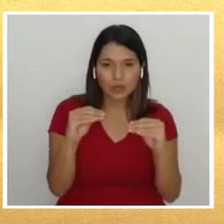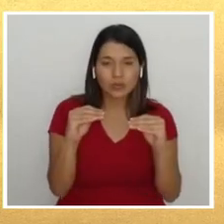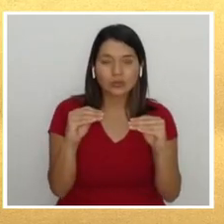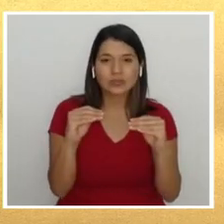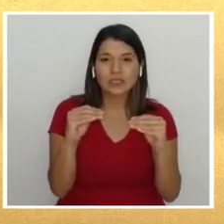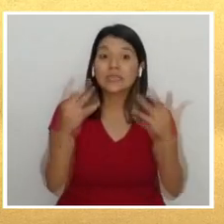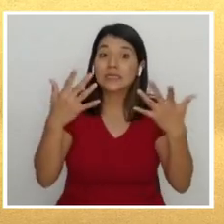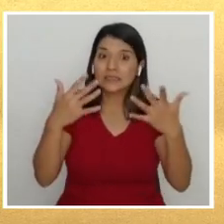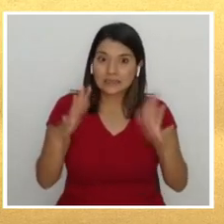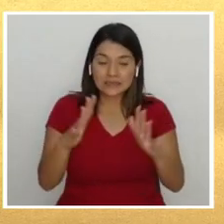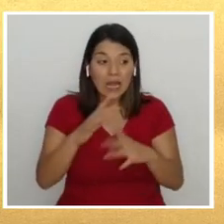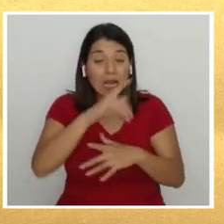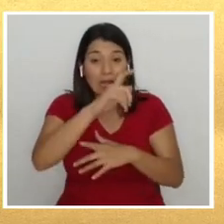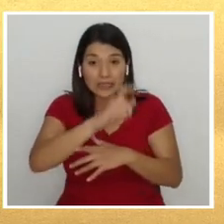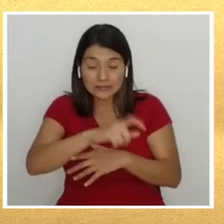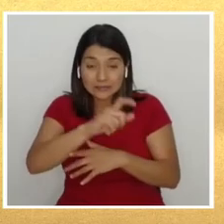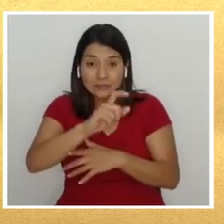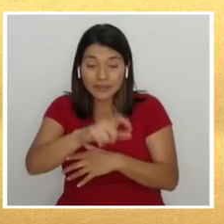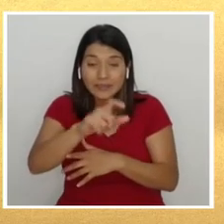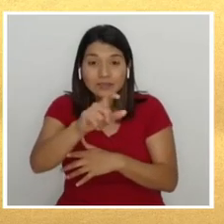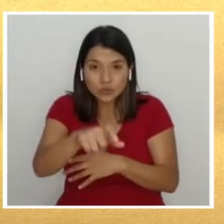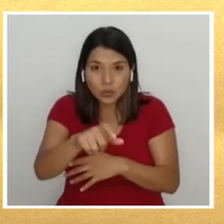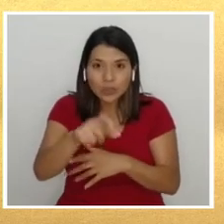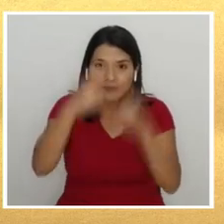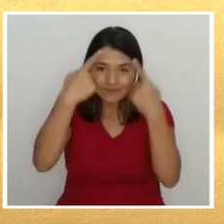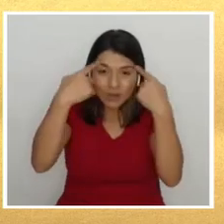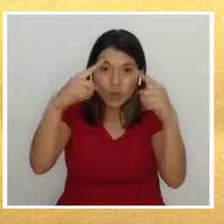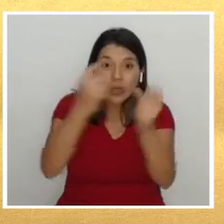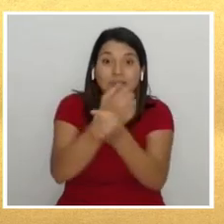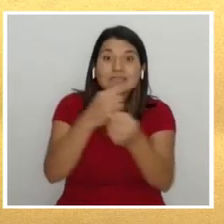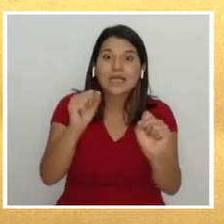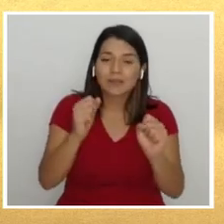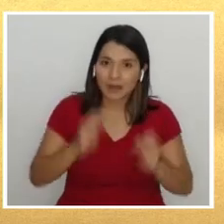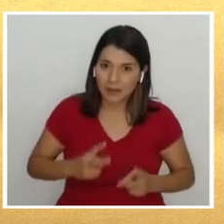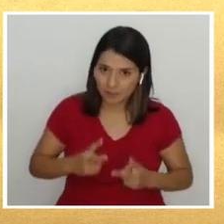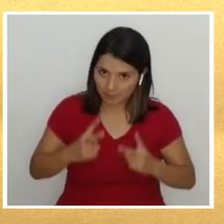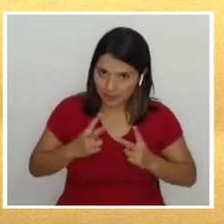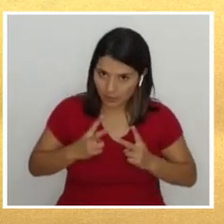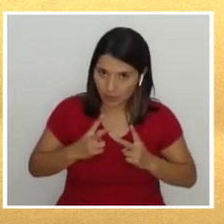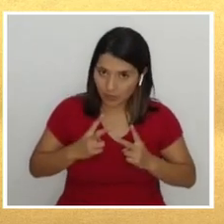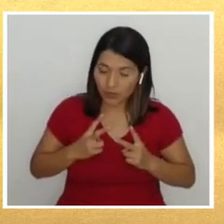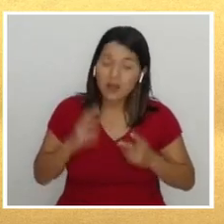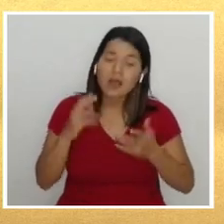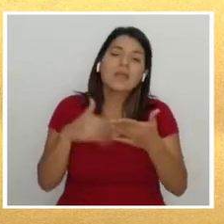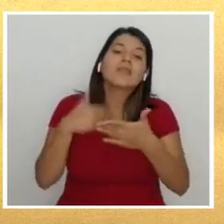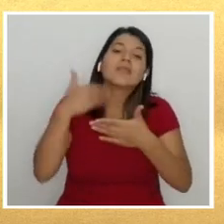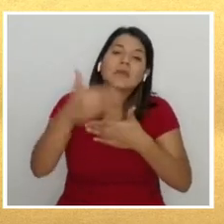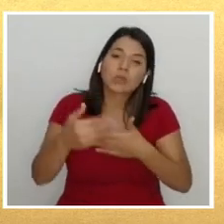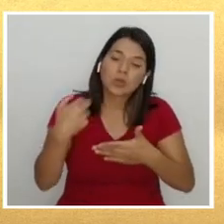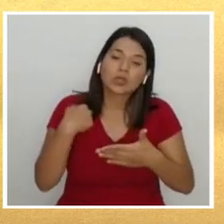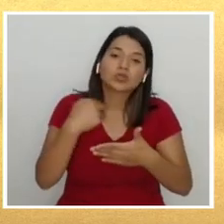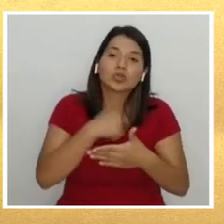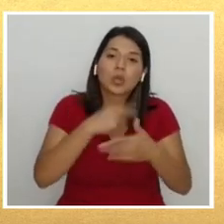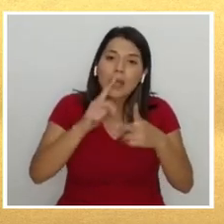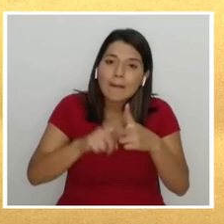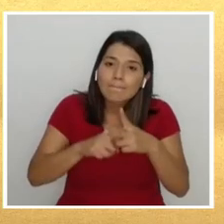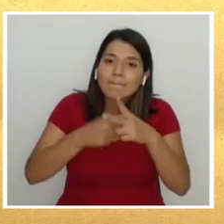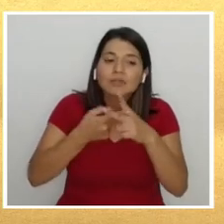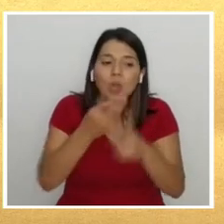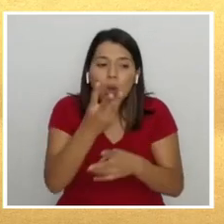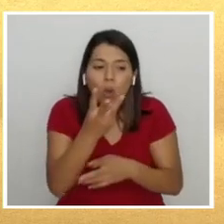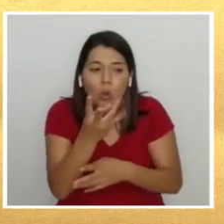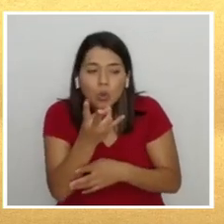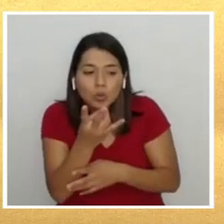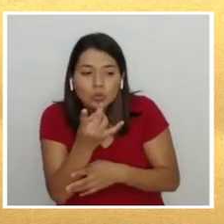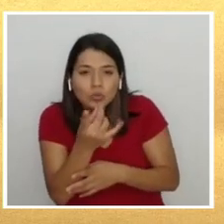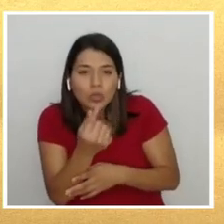que logramos rescatar con vida. Ya después empezamos a contabilizar las personas que estaban